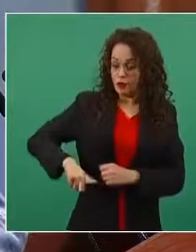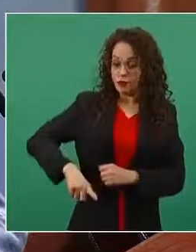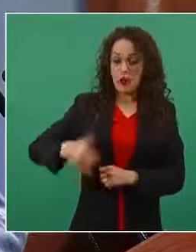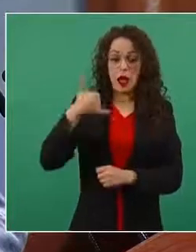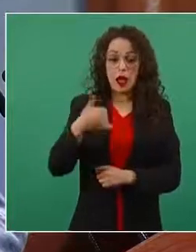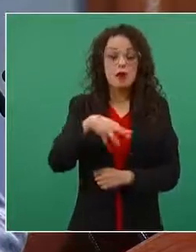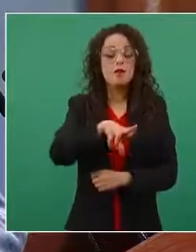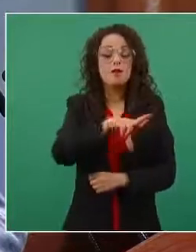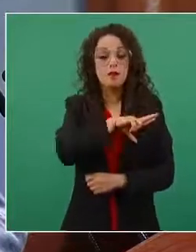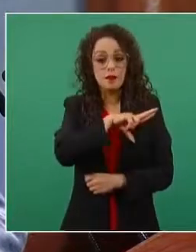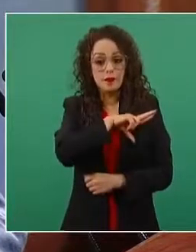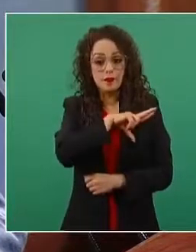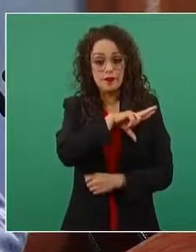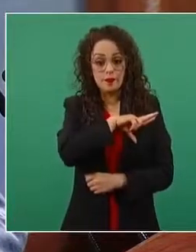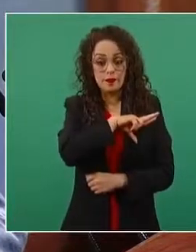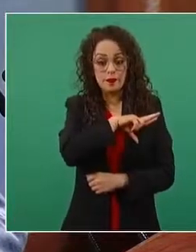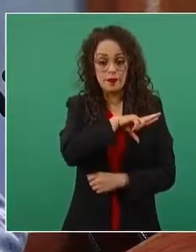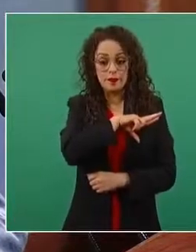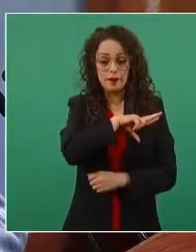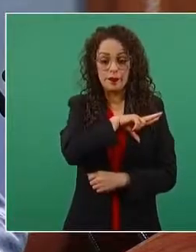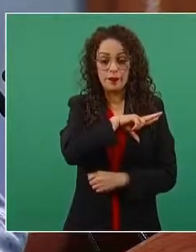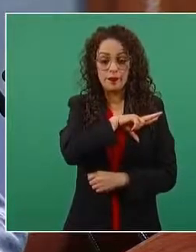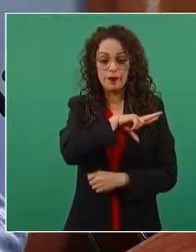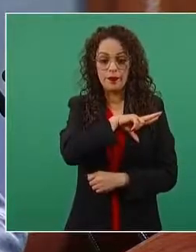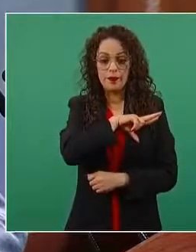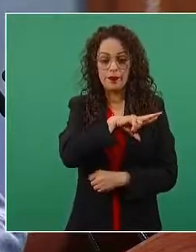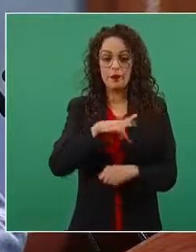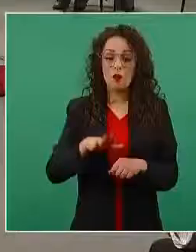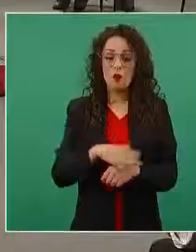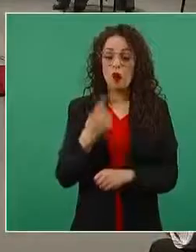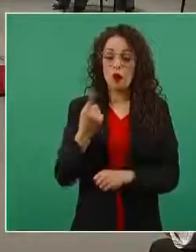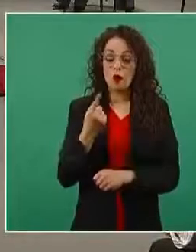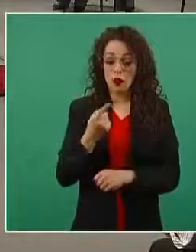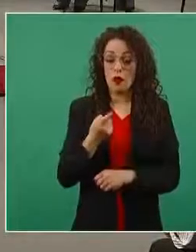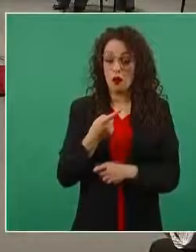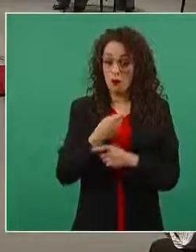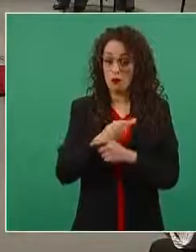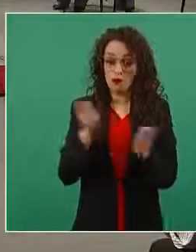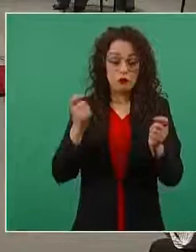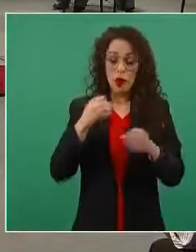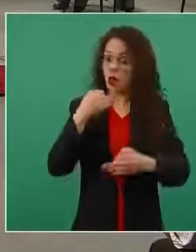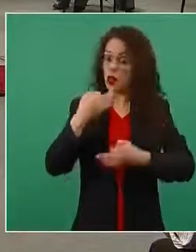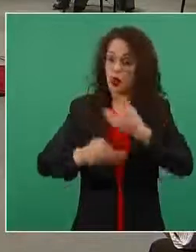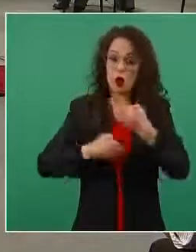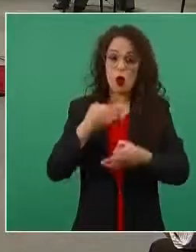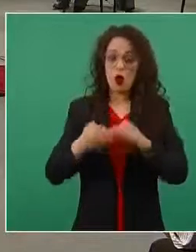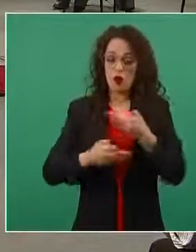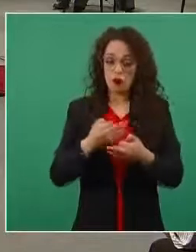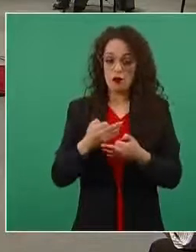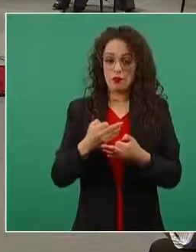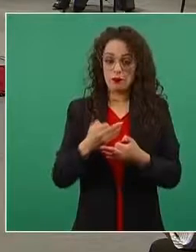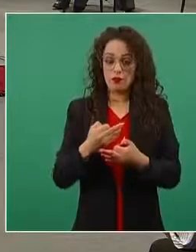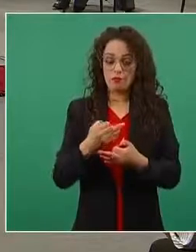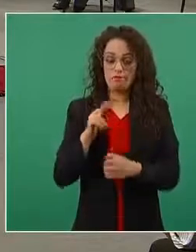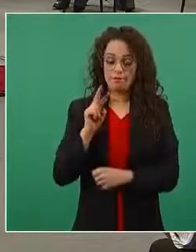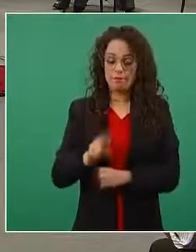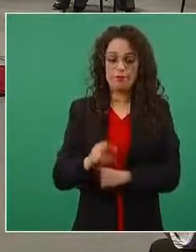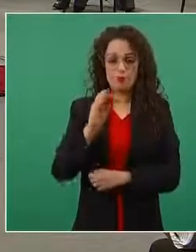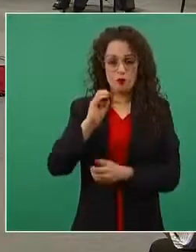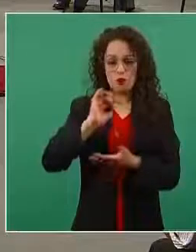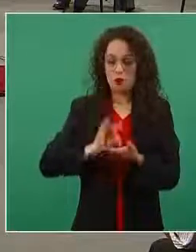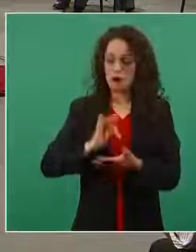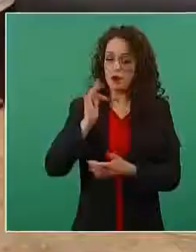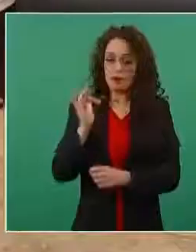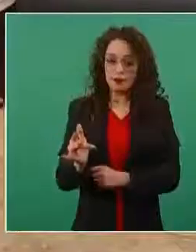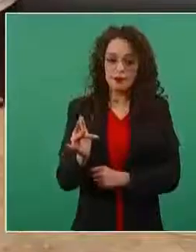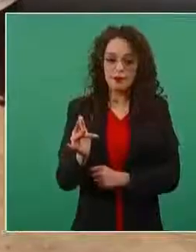privadas, porque se está vacunando a todos, y muchas gracias a todas